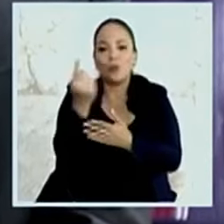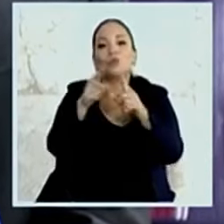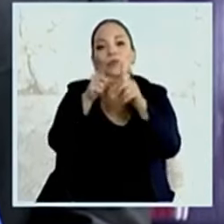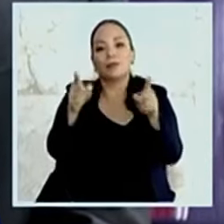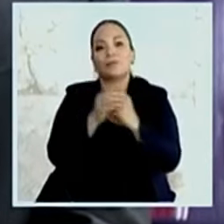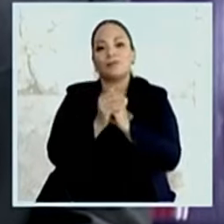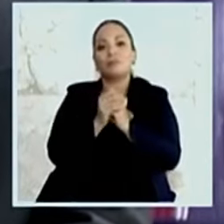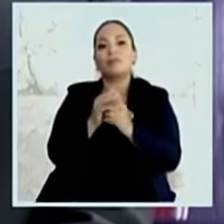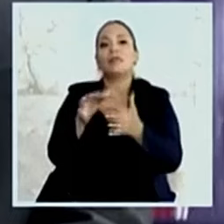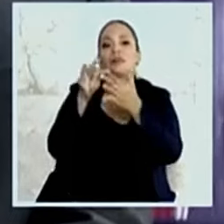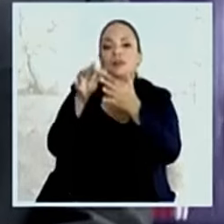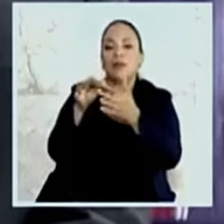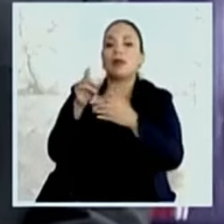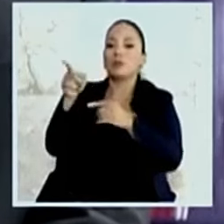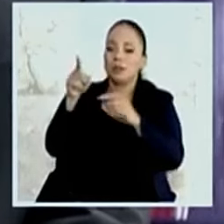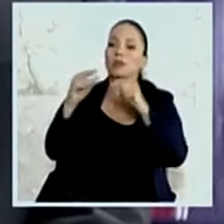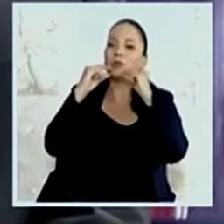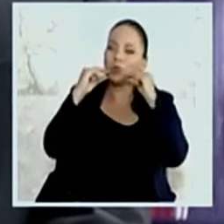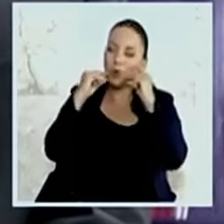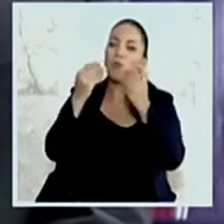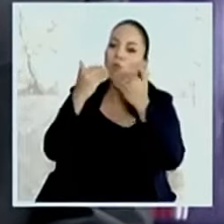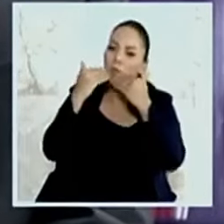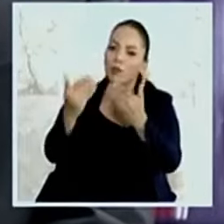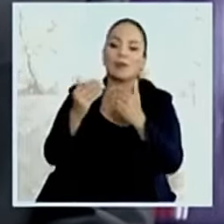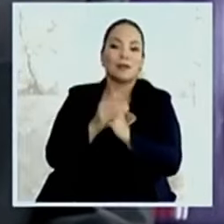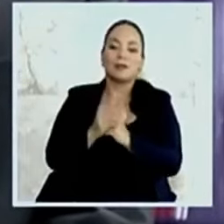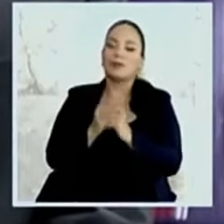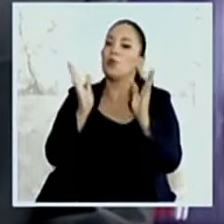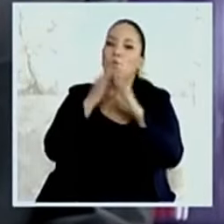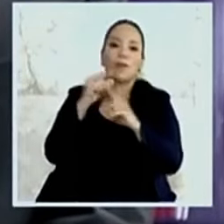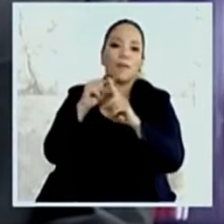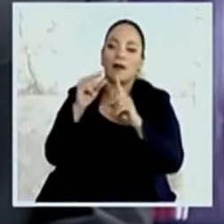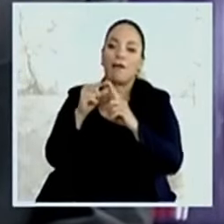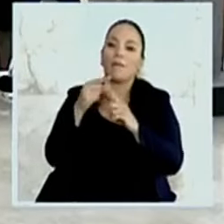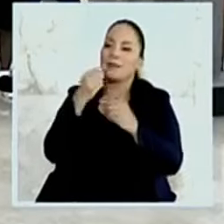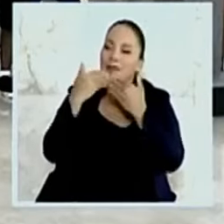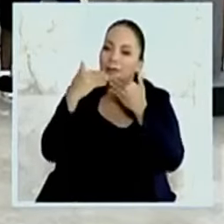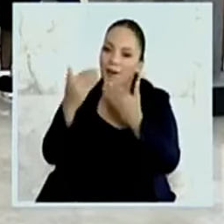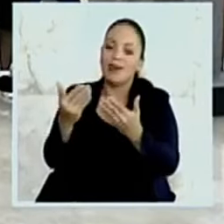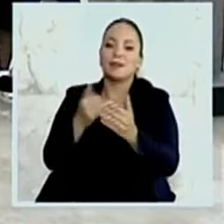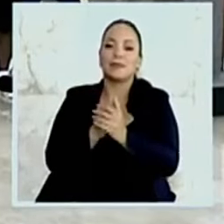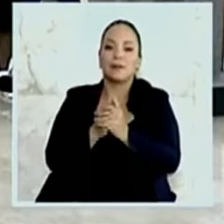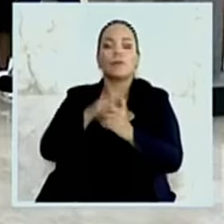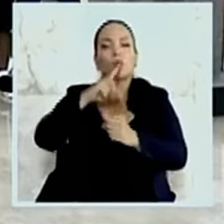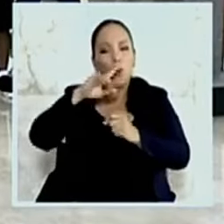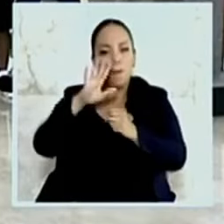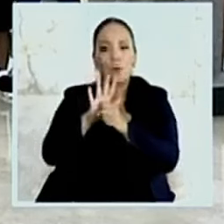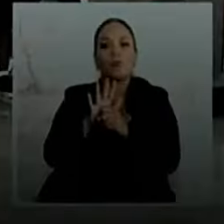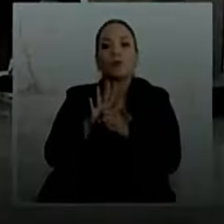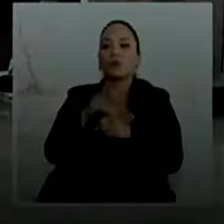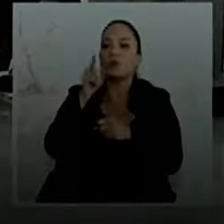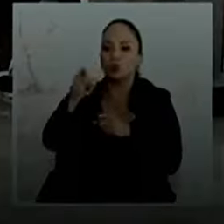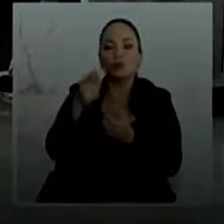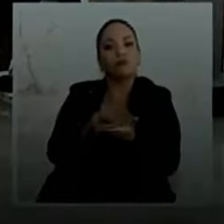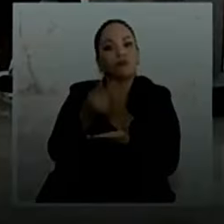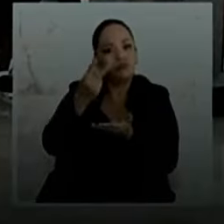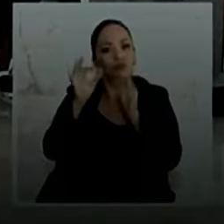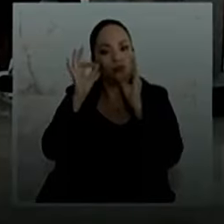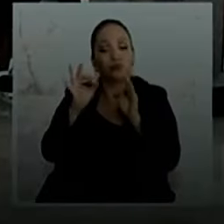puerta donde siempre debimos haber entrado. Muchas gracias a todos y cada uno de ustedes, y a usted